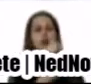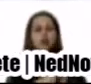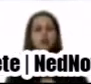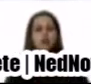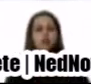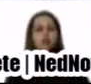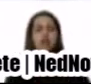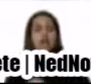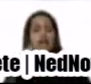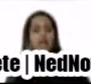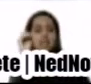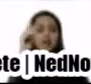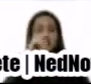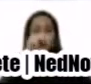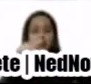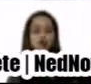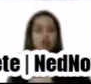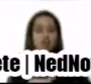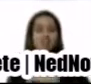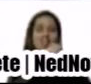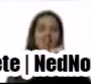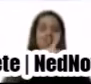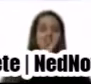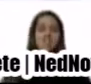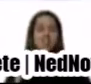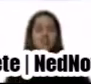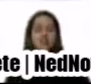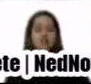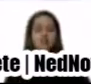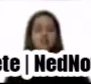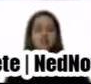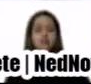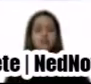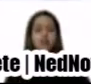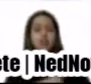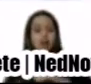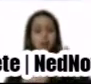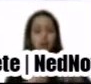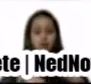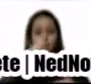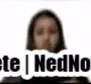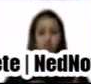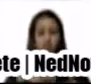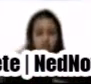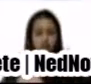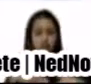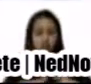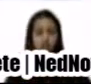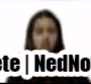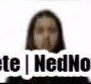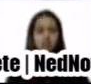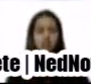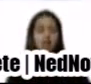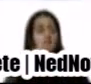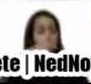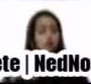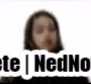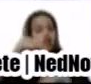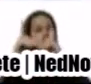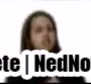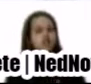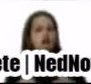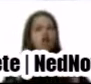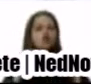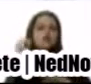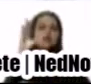del país. Declarar cualquier acto del Consejo Nacional Electoral designado por este Tribunal Supremo como ilegítimo y nulo,